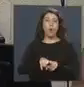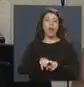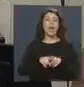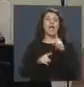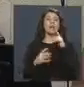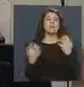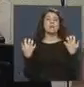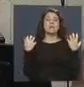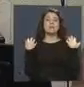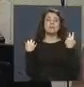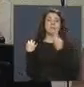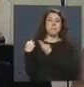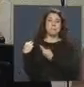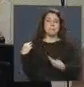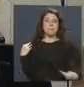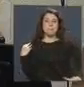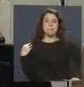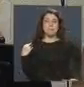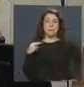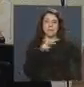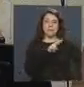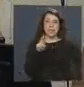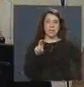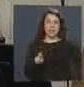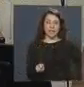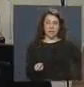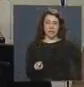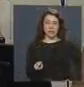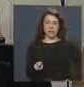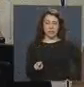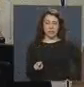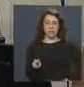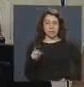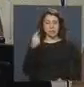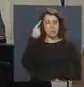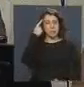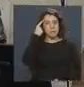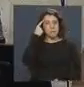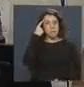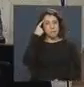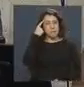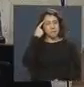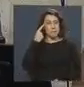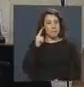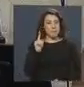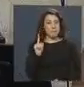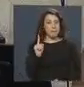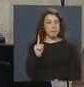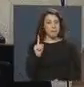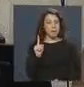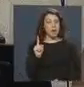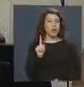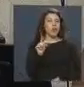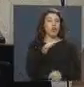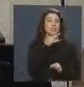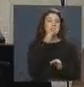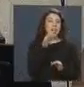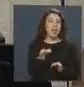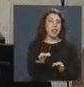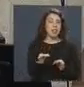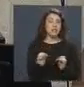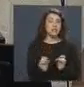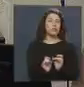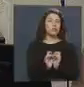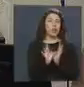parte del presidente o presidenta de la República, pero se ha dejado en la oscuridad el hecho de